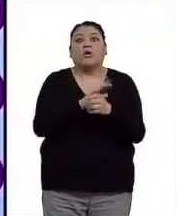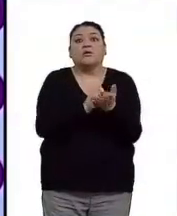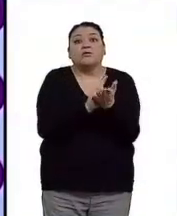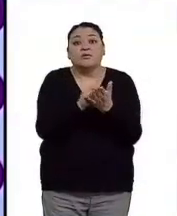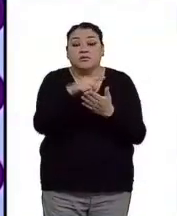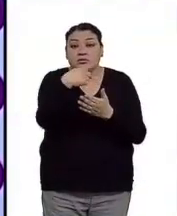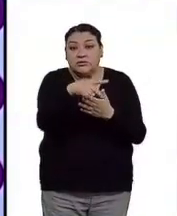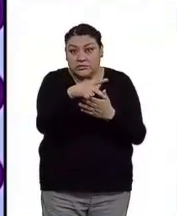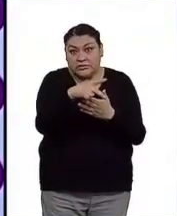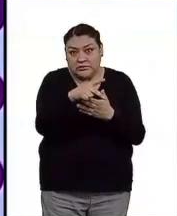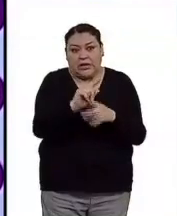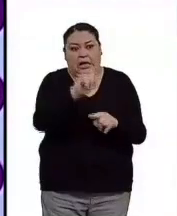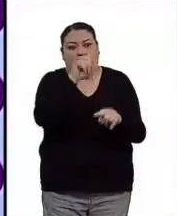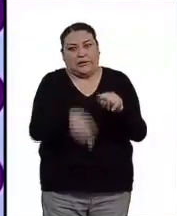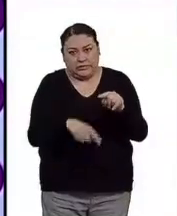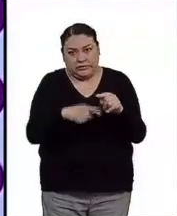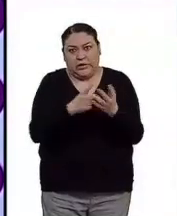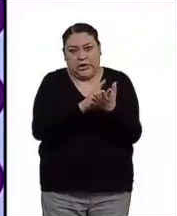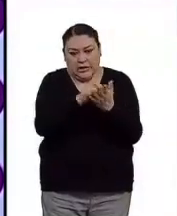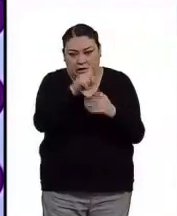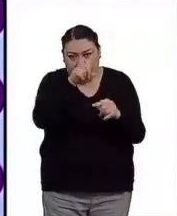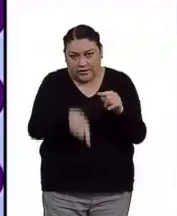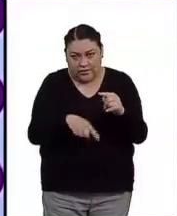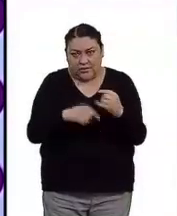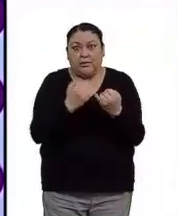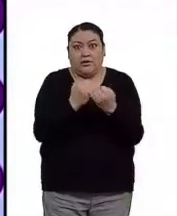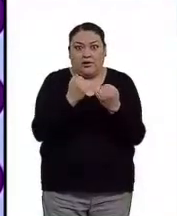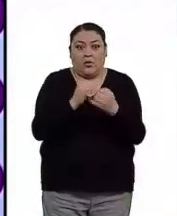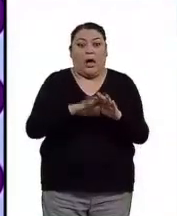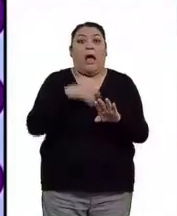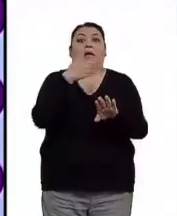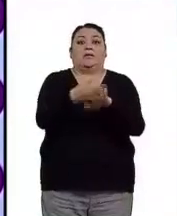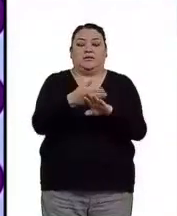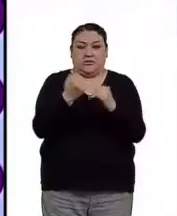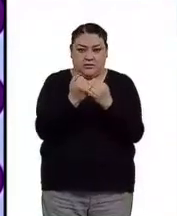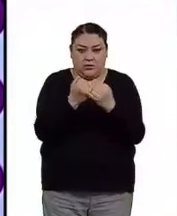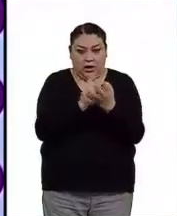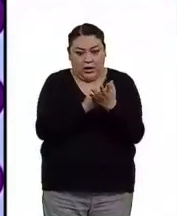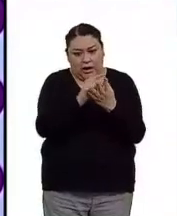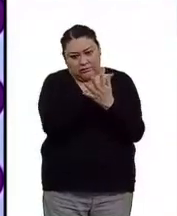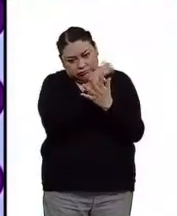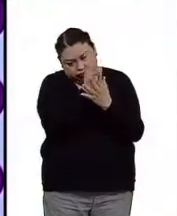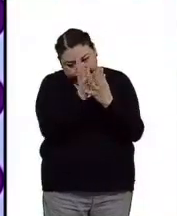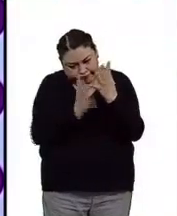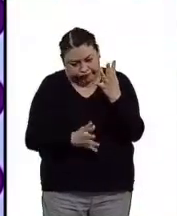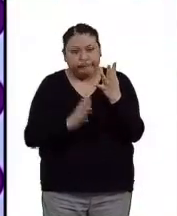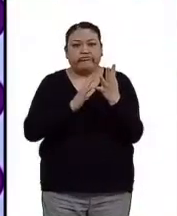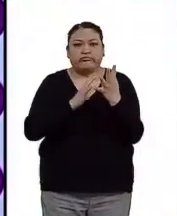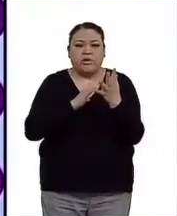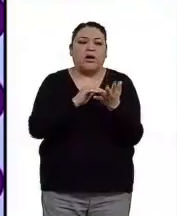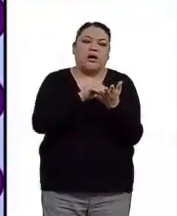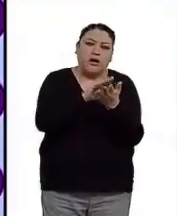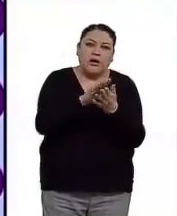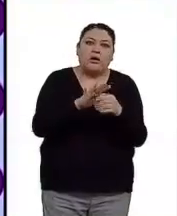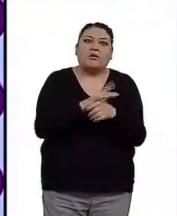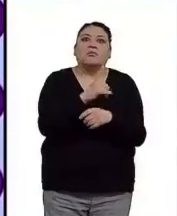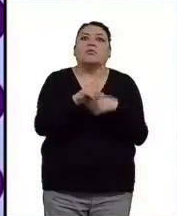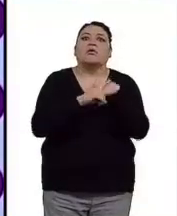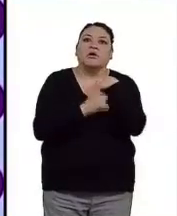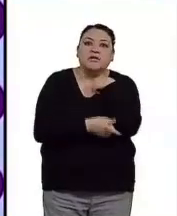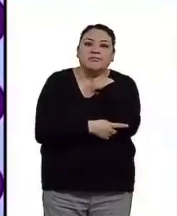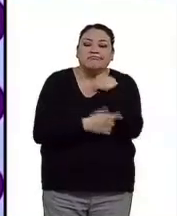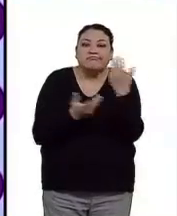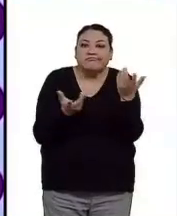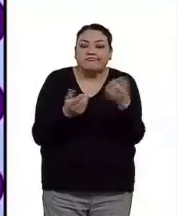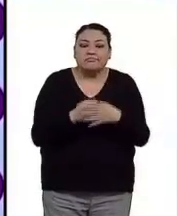fundamental de un derecho que es pluriofensivo además, ¿no? Se violentan varios derechos de la mujer que es despedida por esta razón, pero que